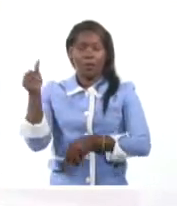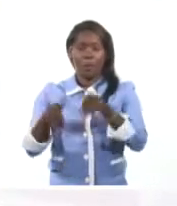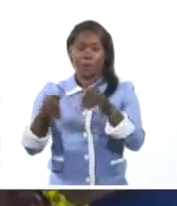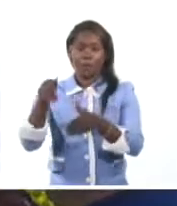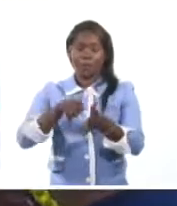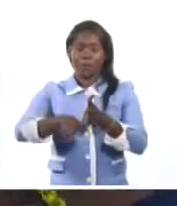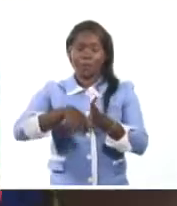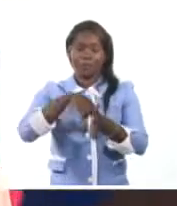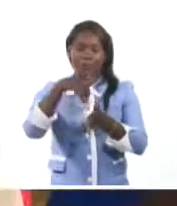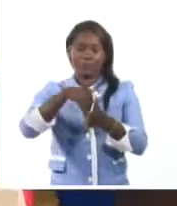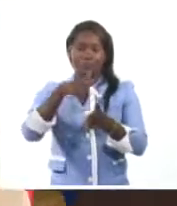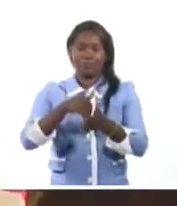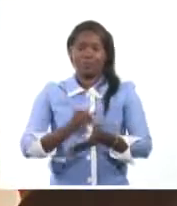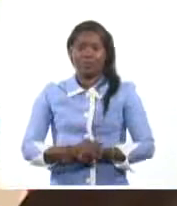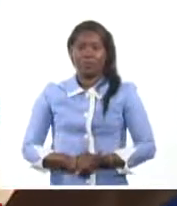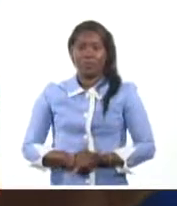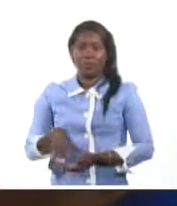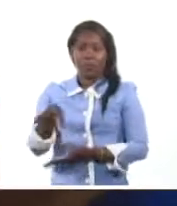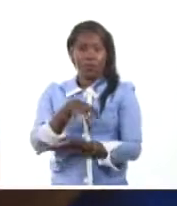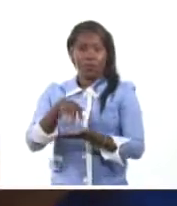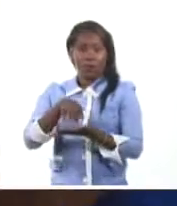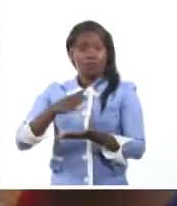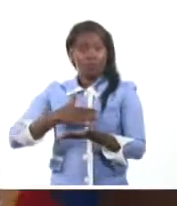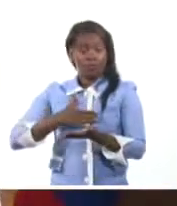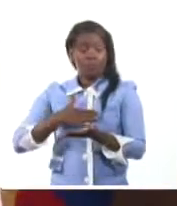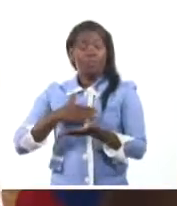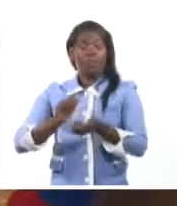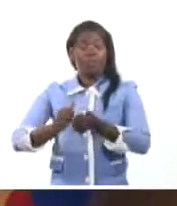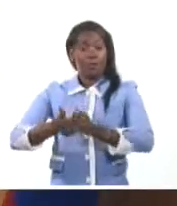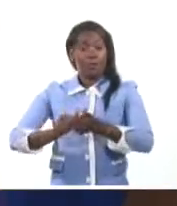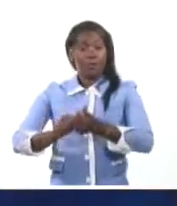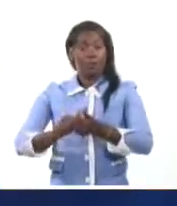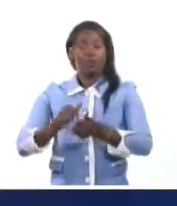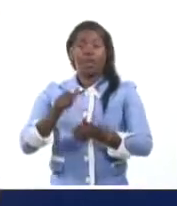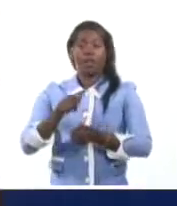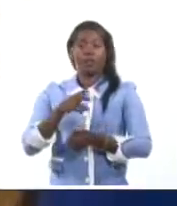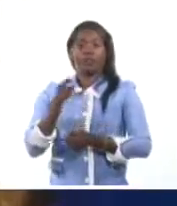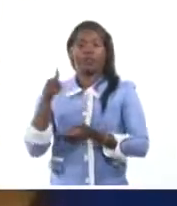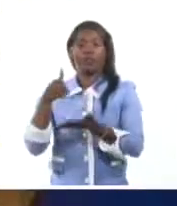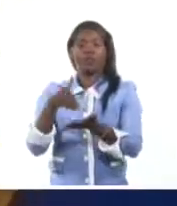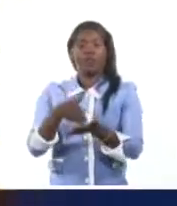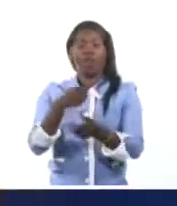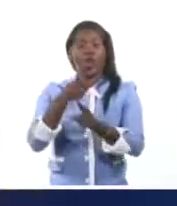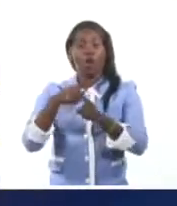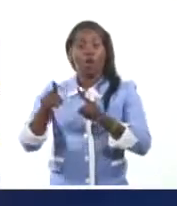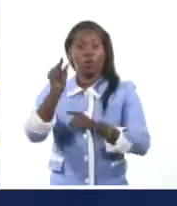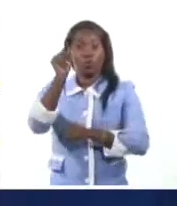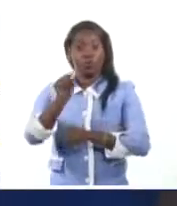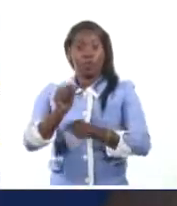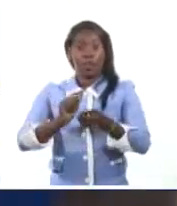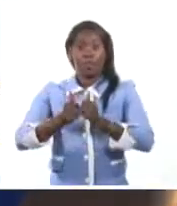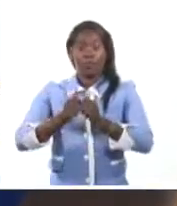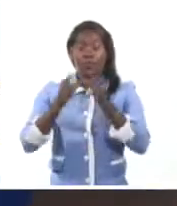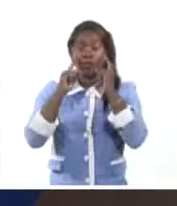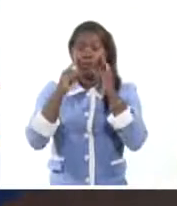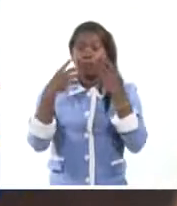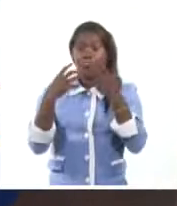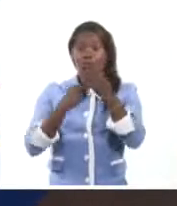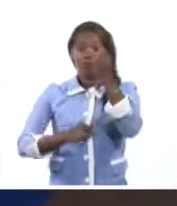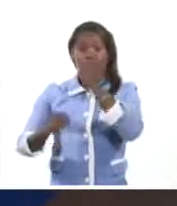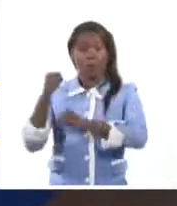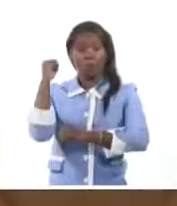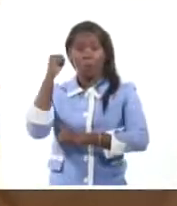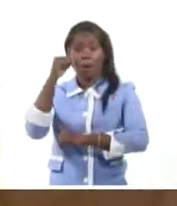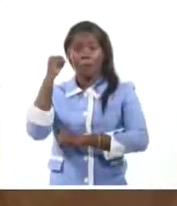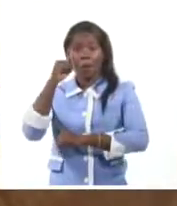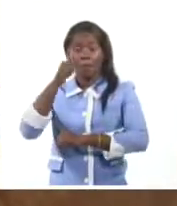En ese recinto docente deportivo ejerció su derecho al voto el bicampeón olímpico de boxeo y capitán de los domadores de Cuba, Julio César